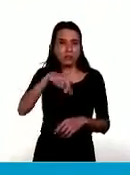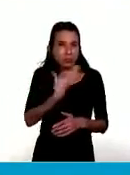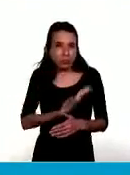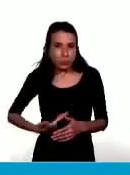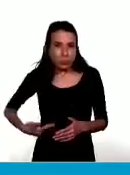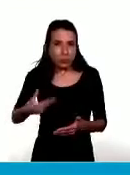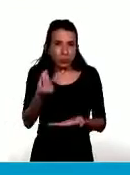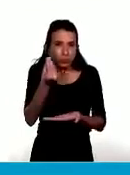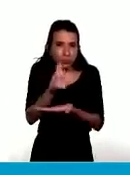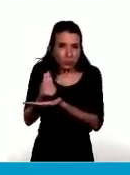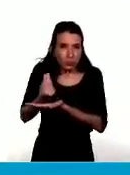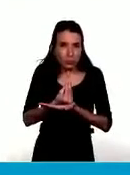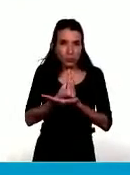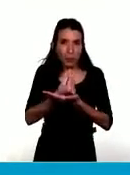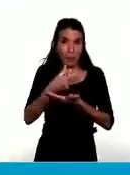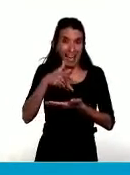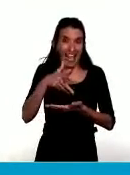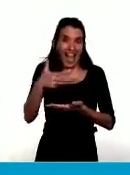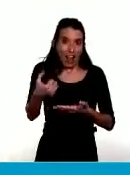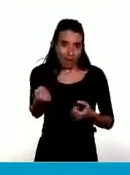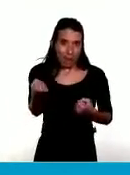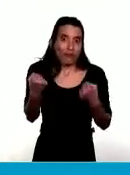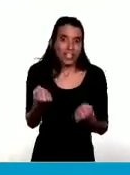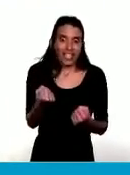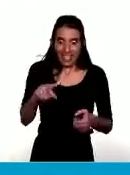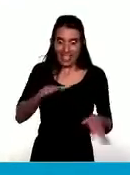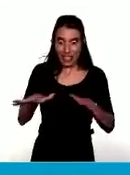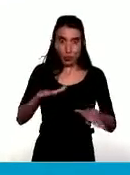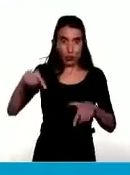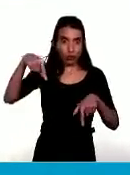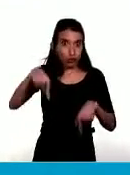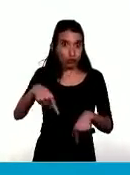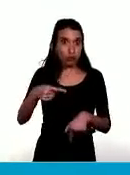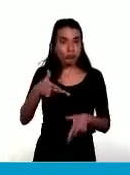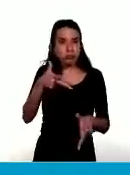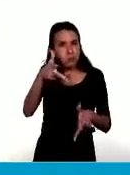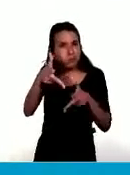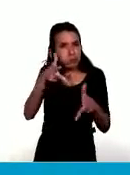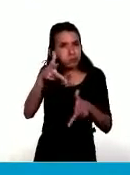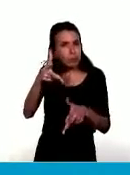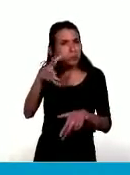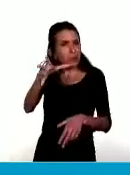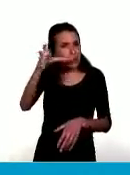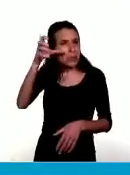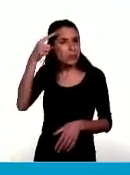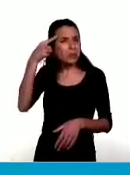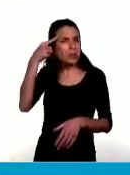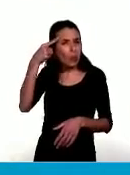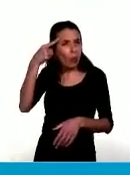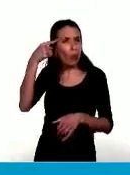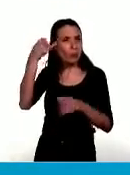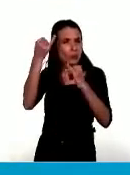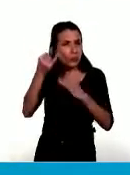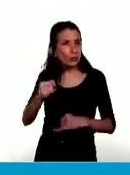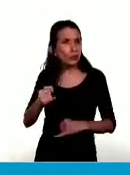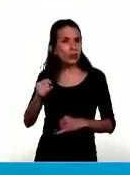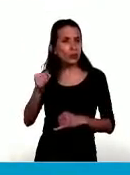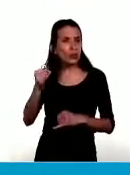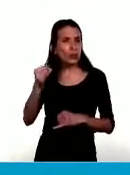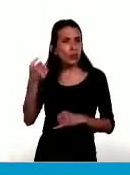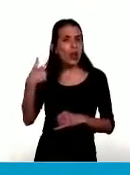para hacer frente a distintos gastos, estamos hablando que si tenemos en cuenta ese presupuesto, suma un